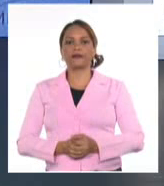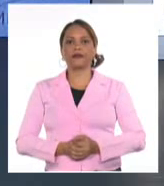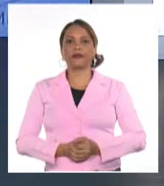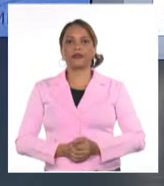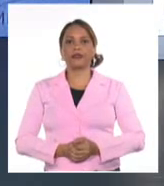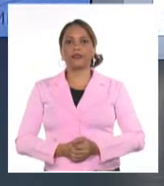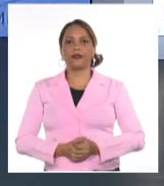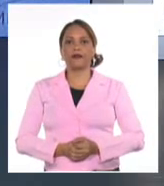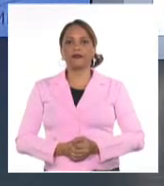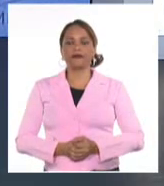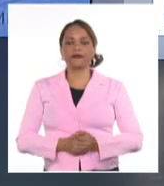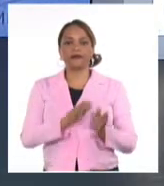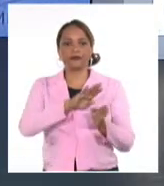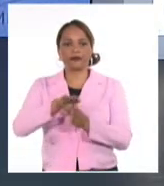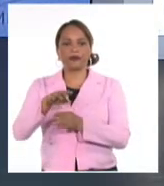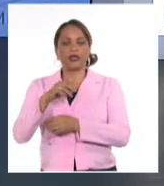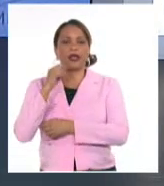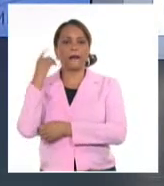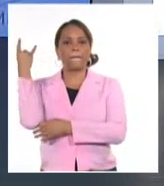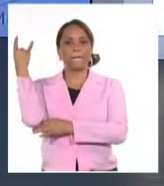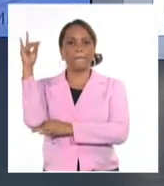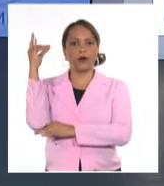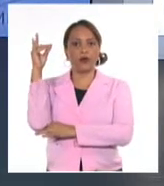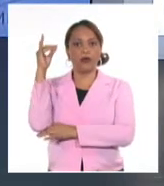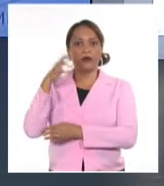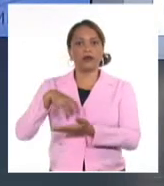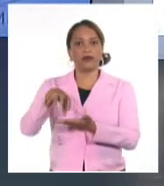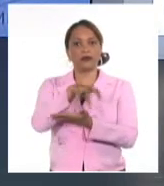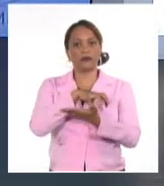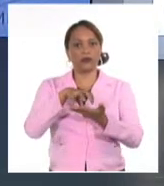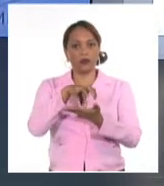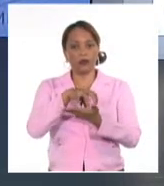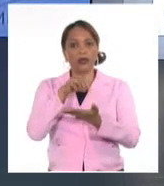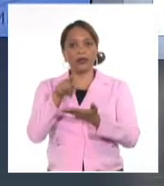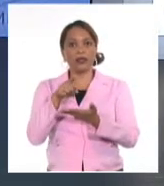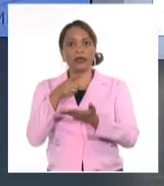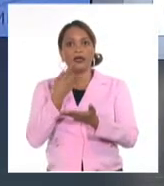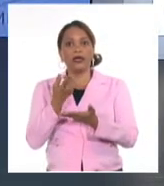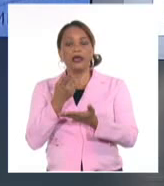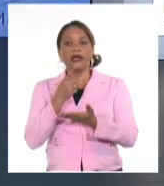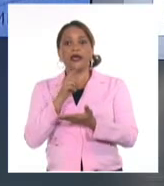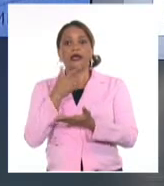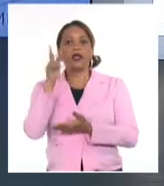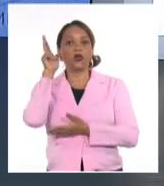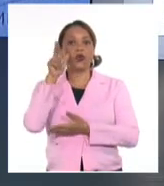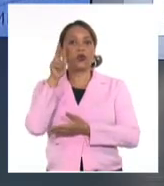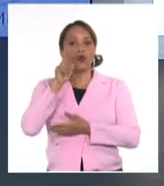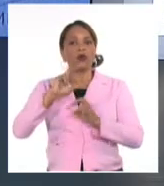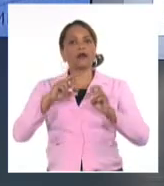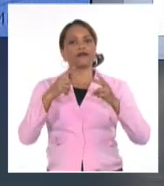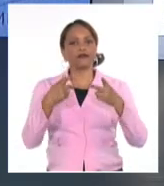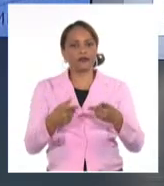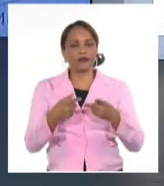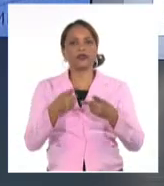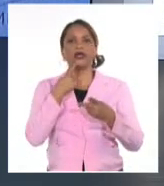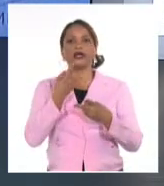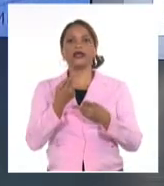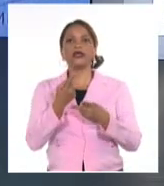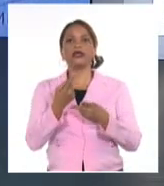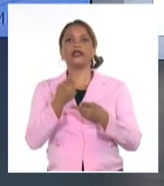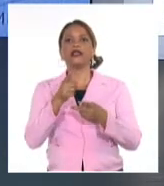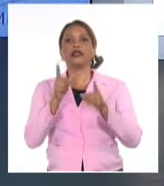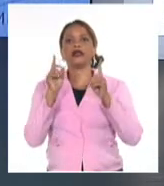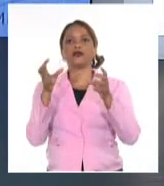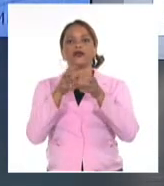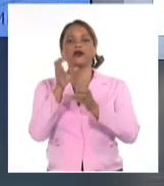Y Bolivia ya es miembro pleno del Mercosur. El presidente de Brasil, Luis Inácio Lula da Silva, ratificó el protocolo de adhesión durante una